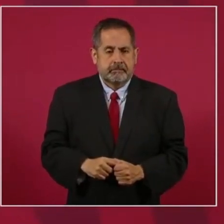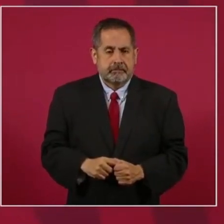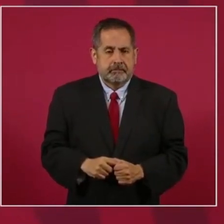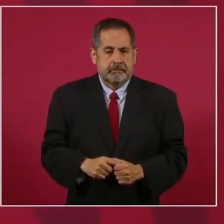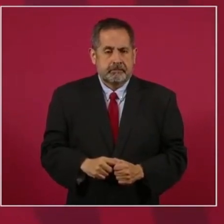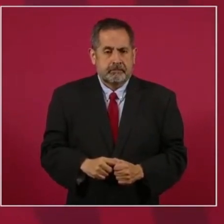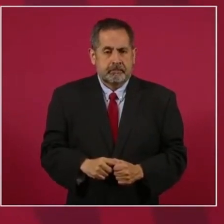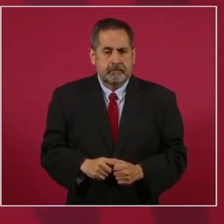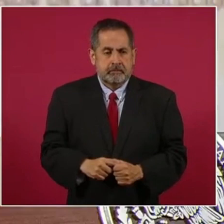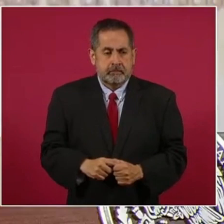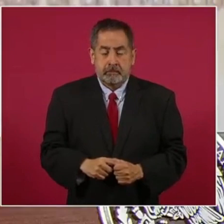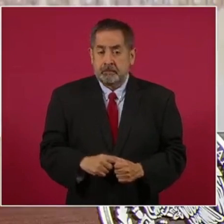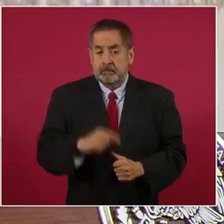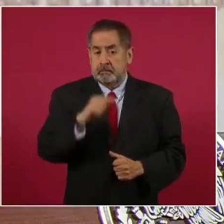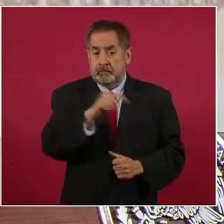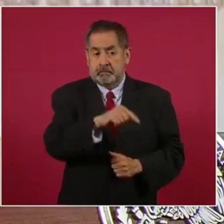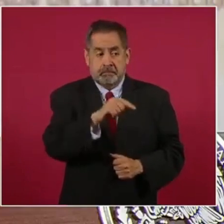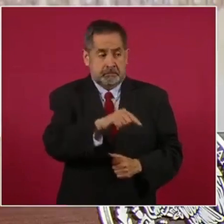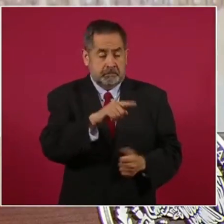que pues tenían